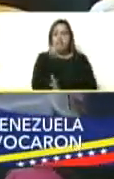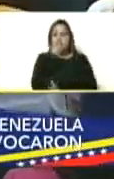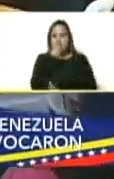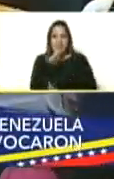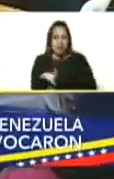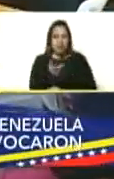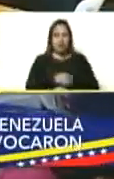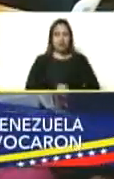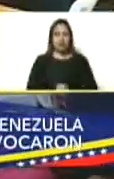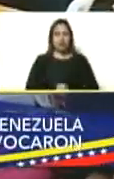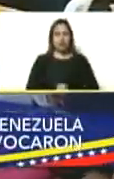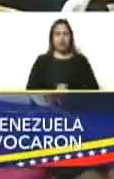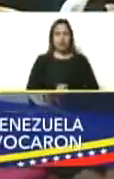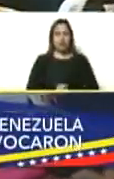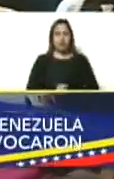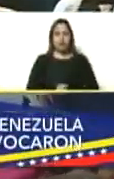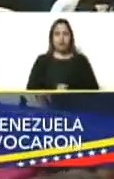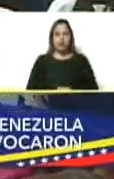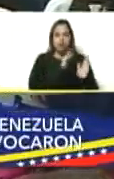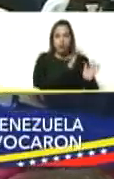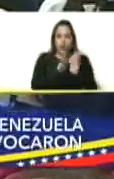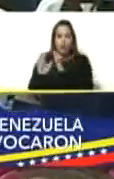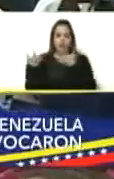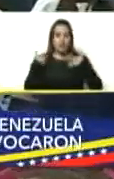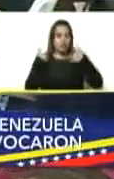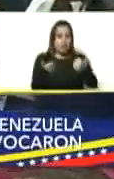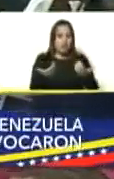medicamento, de logística, de salud.